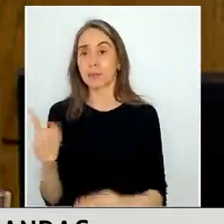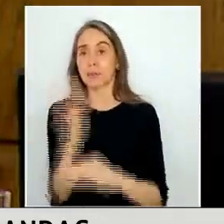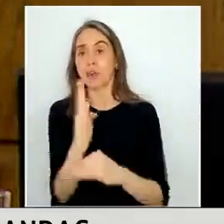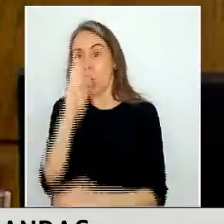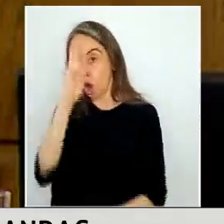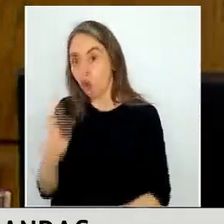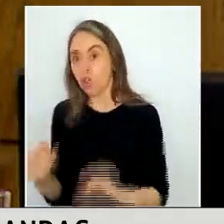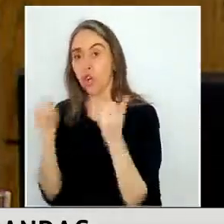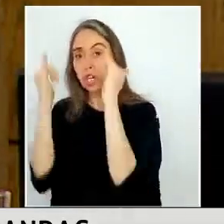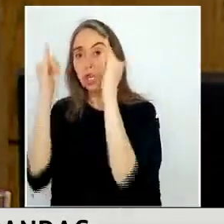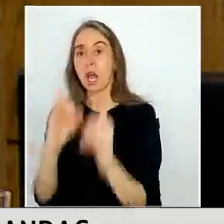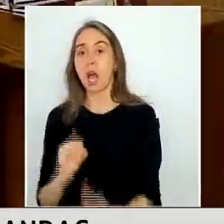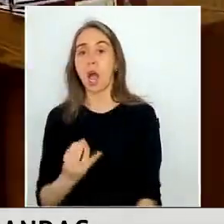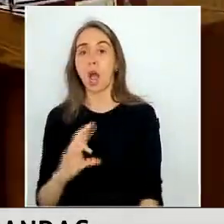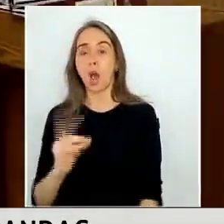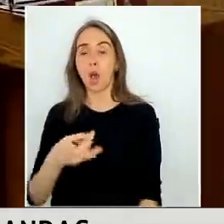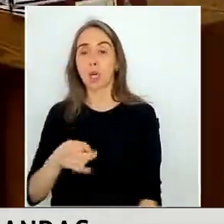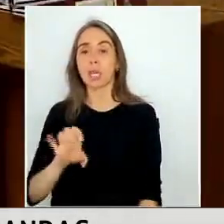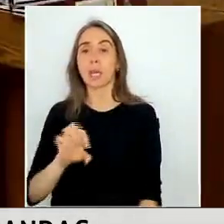Peña Jen Muchas